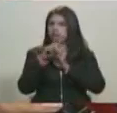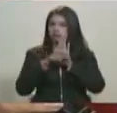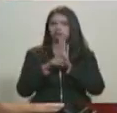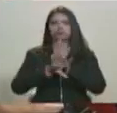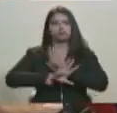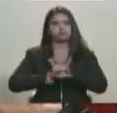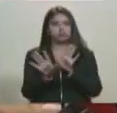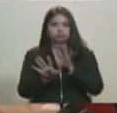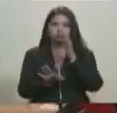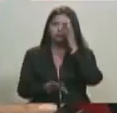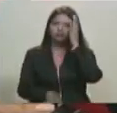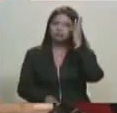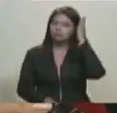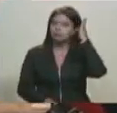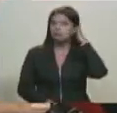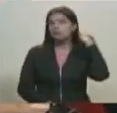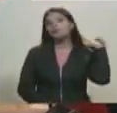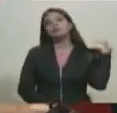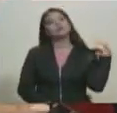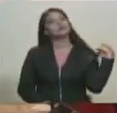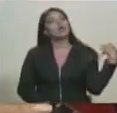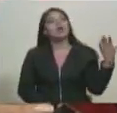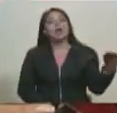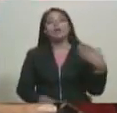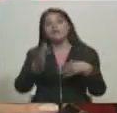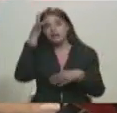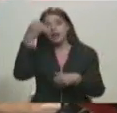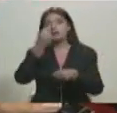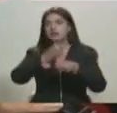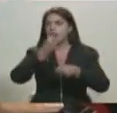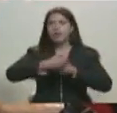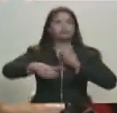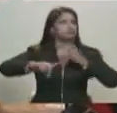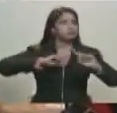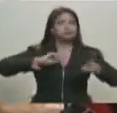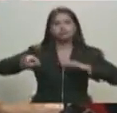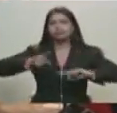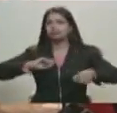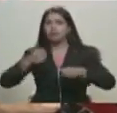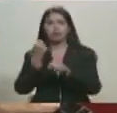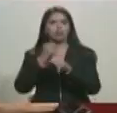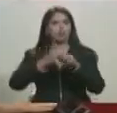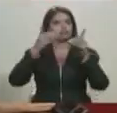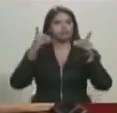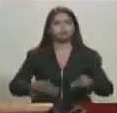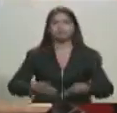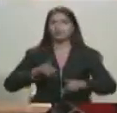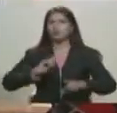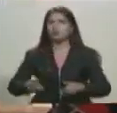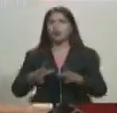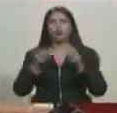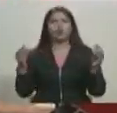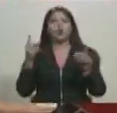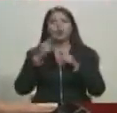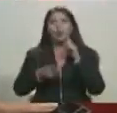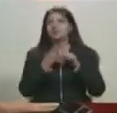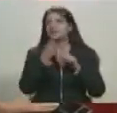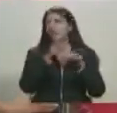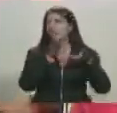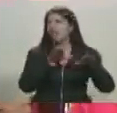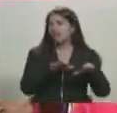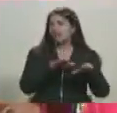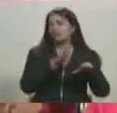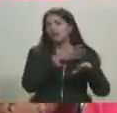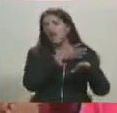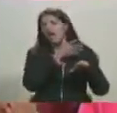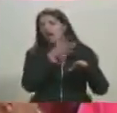ya el nuevo fiscal está trabajando, el nuevo fiscal está despachando, el nuevo fiscal está tomando decisiones sobre cosas que estaban paralizadas desde hace mucho